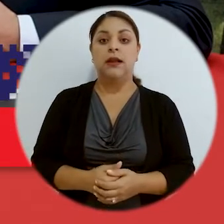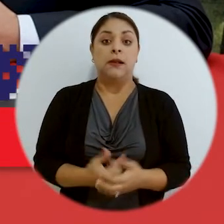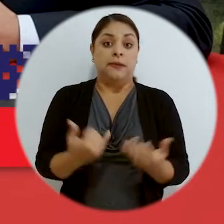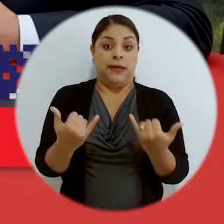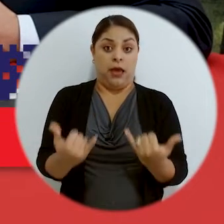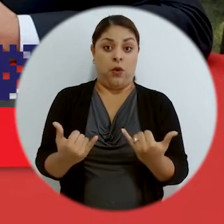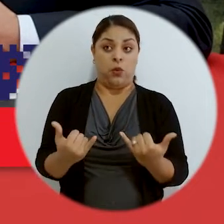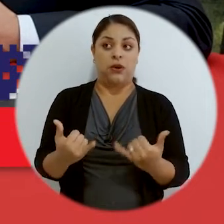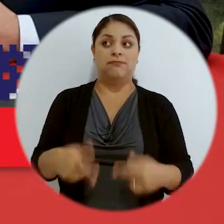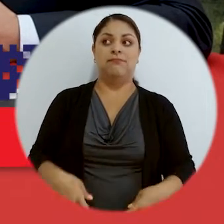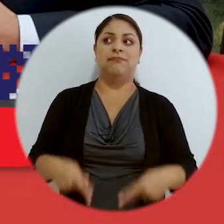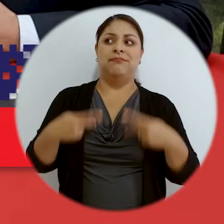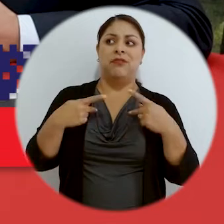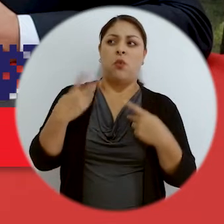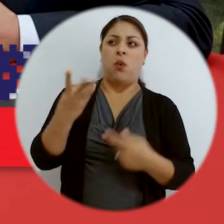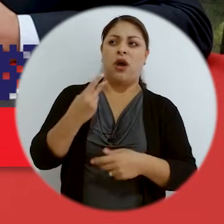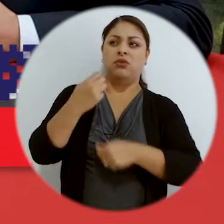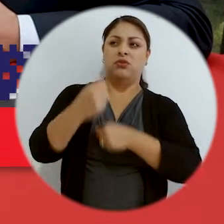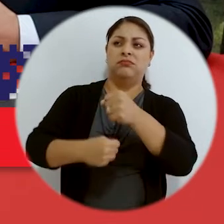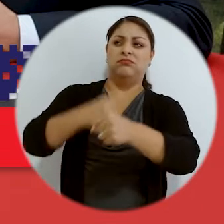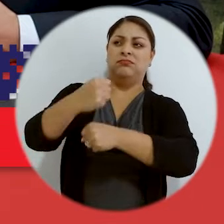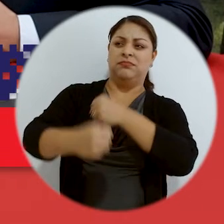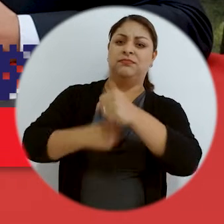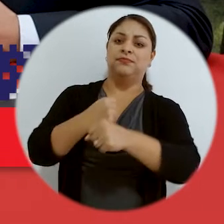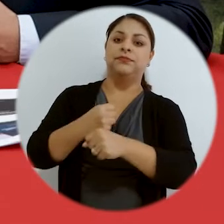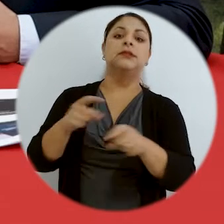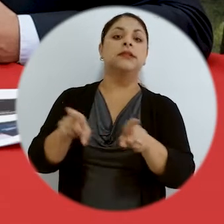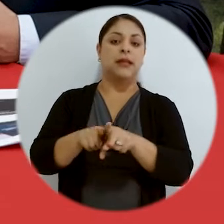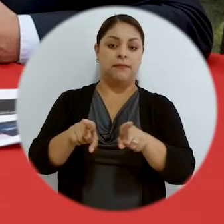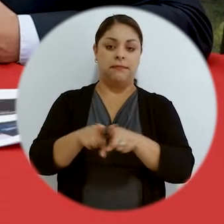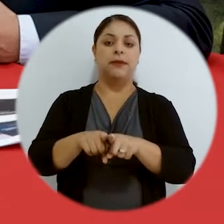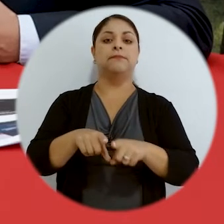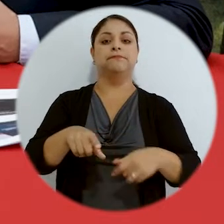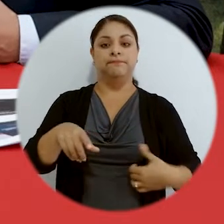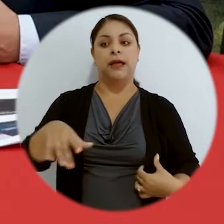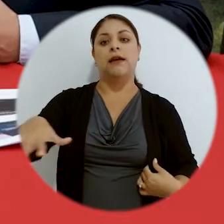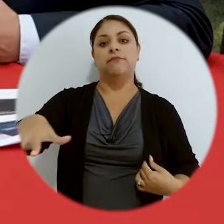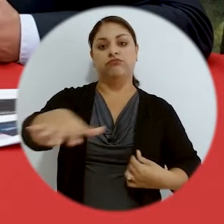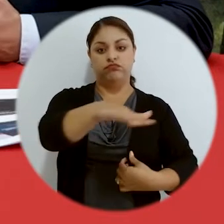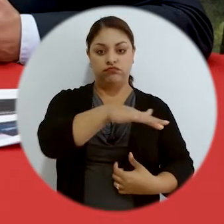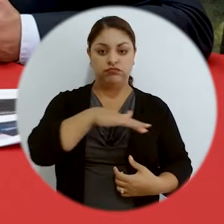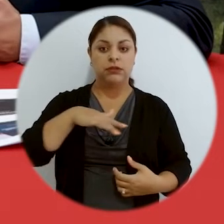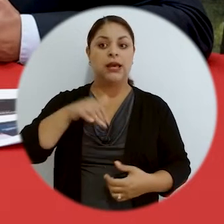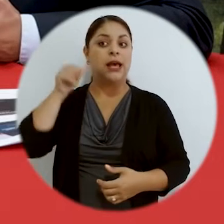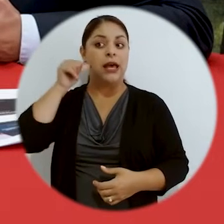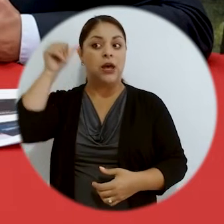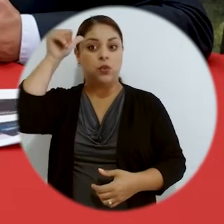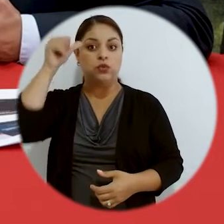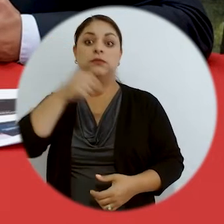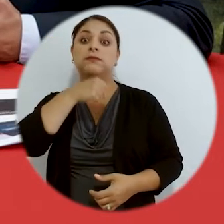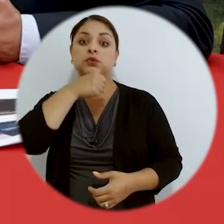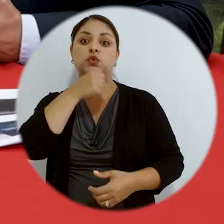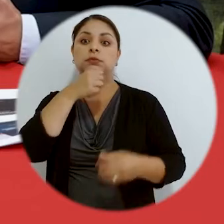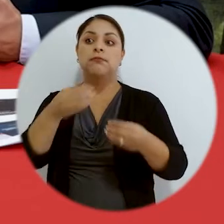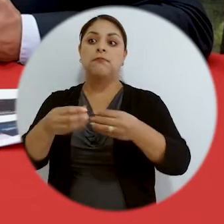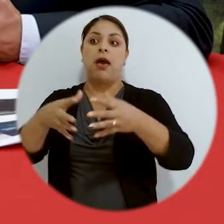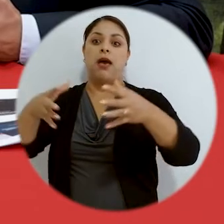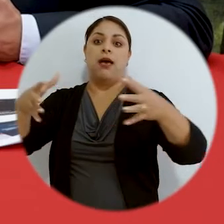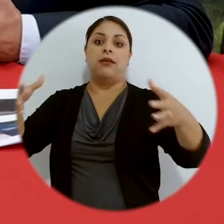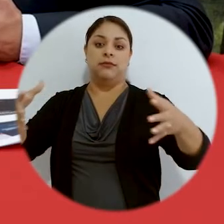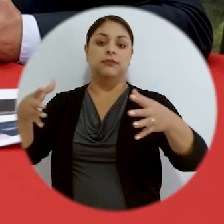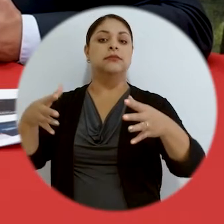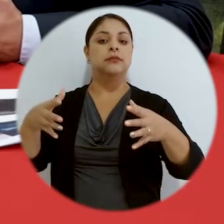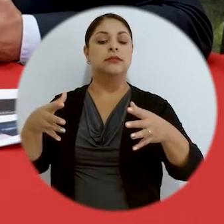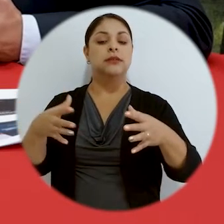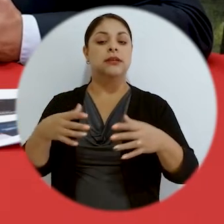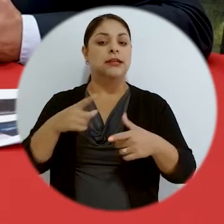expectativa de vida que va creciendo se suma el hecho de que el grupo demográfico de adultos mayores va a ser el más grande en determinado momento de nuestra sociedad. Entonces,